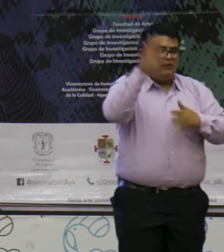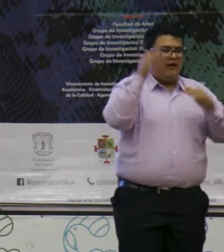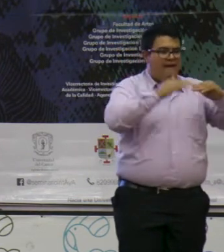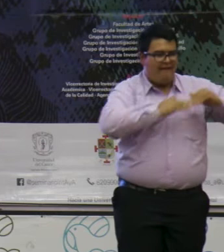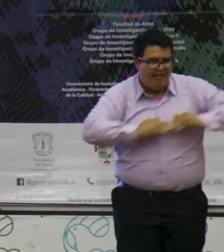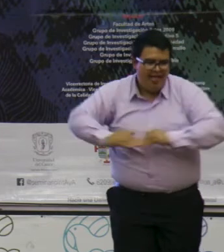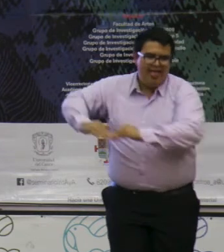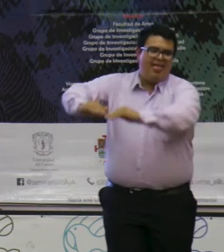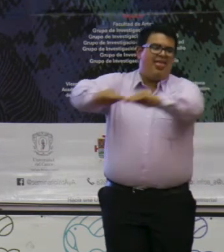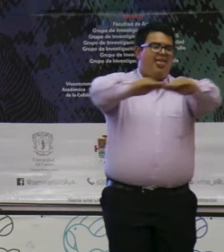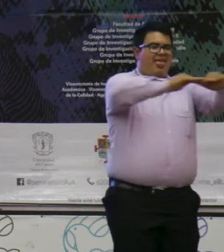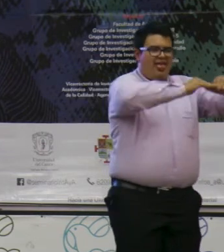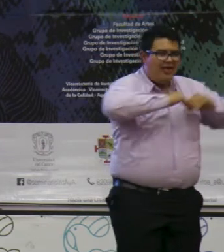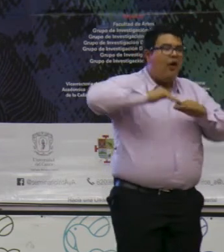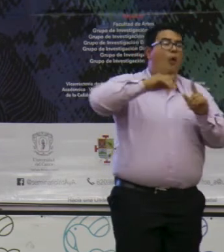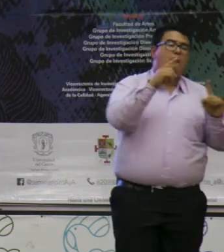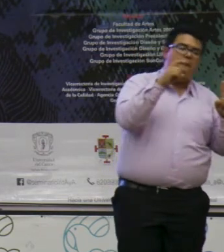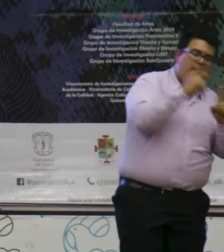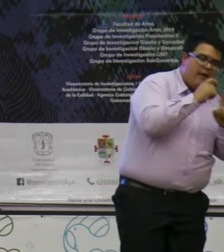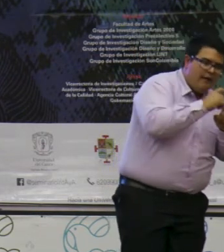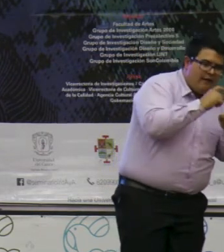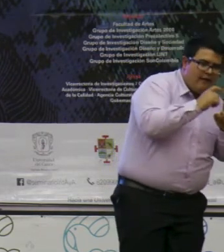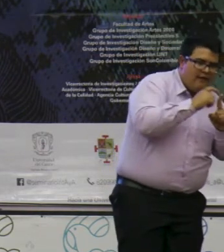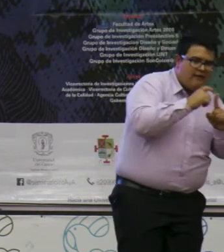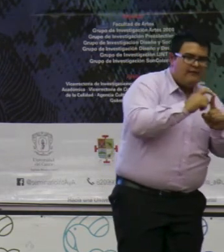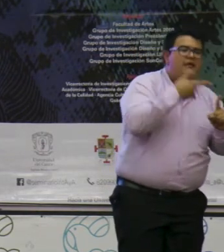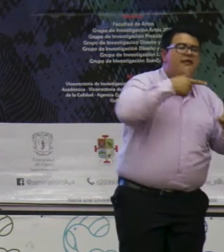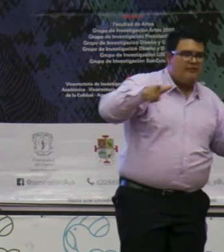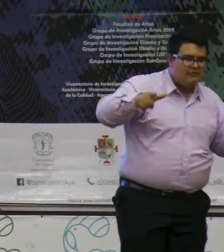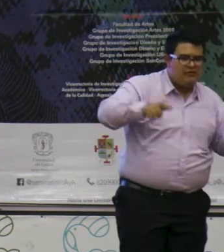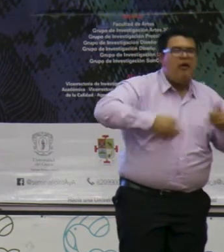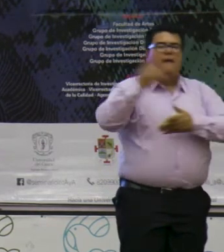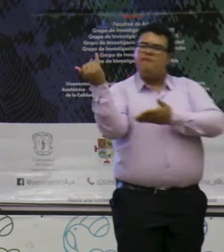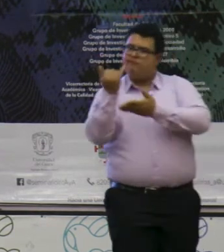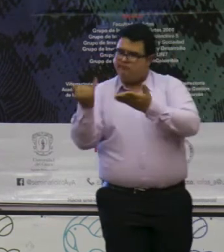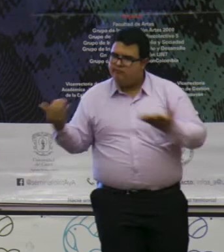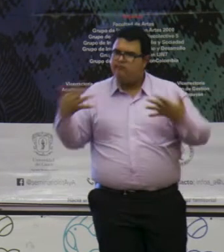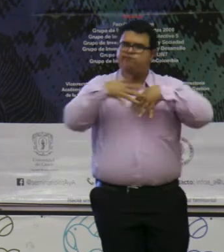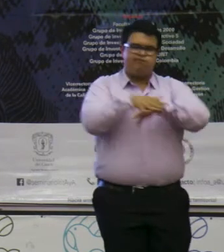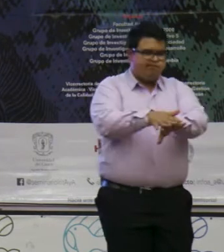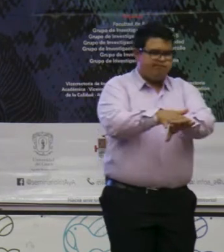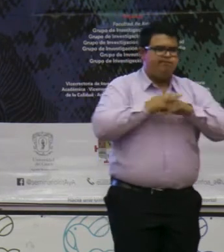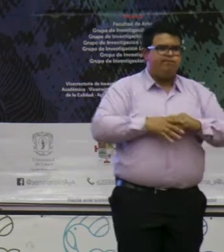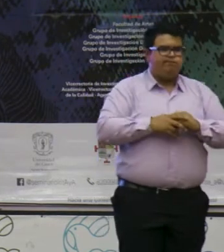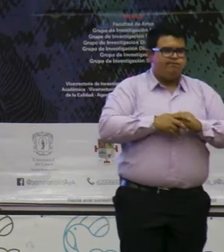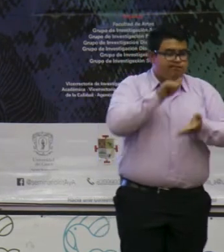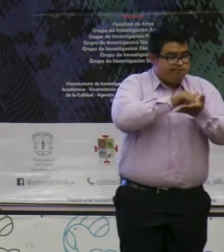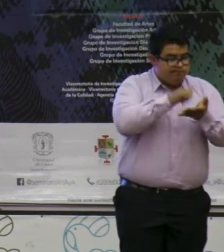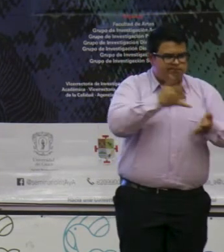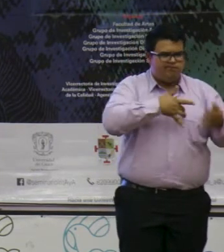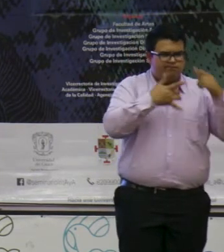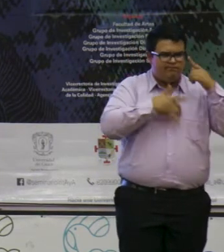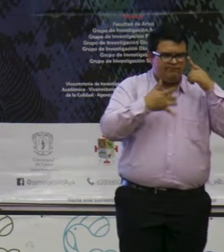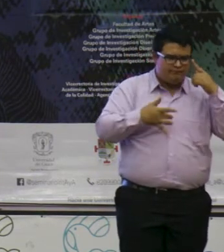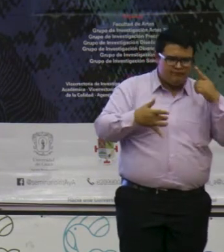paridad o la relación que hay entre palabras lingüísticas e imágenes gráficas. En esa medida supondríamos